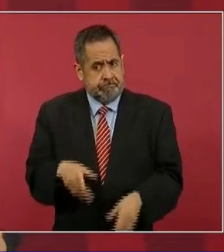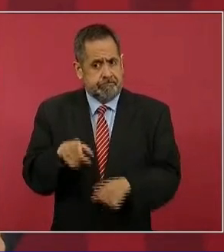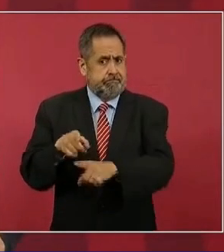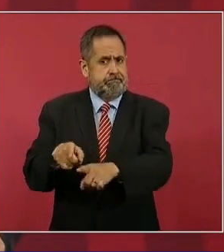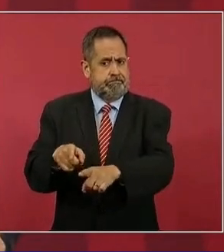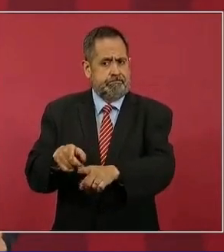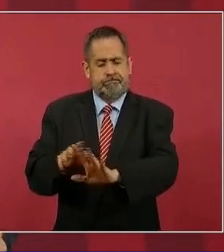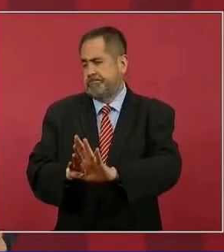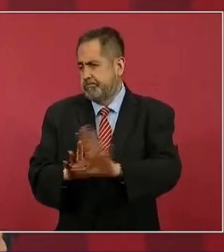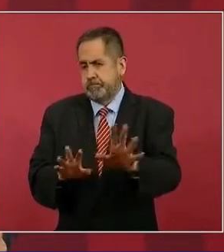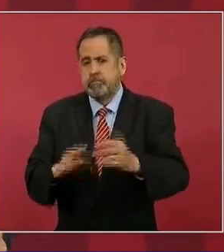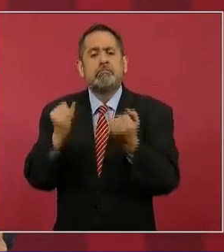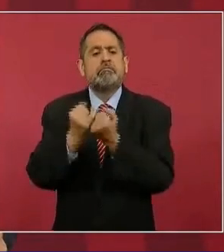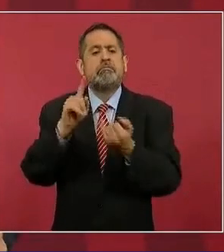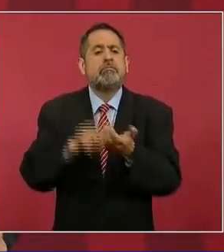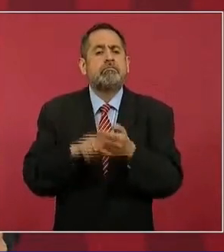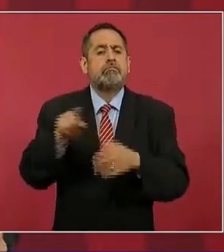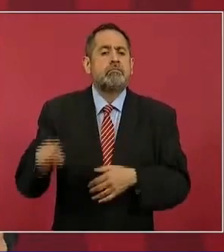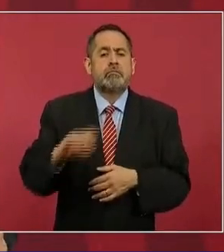Y lo mismo con OHL,